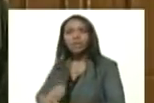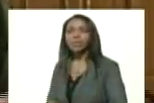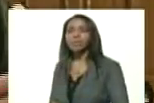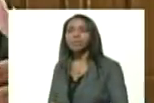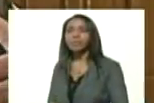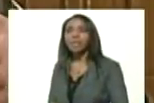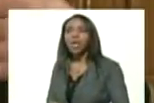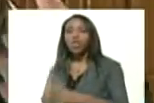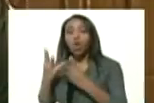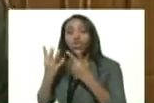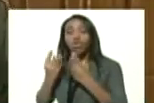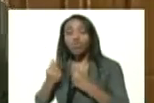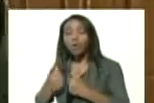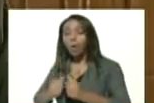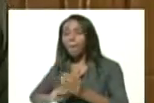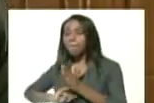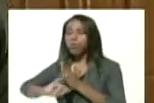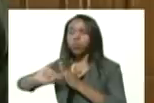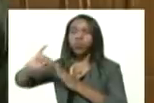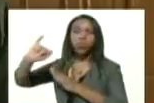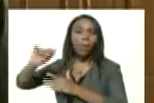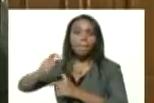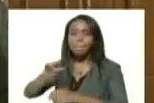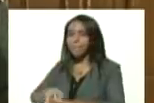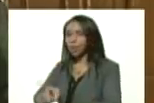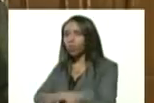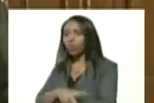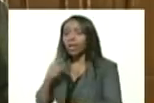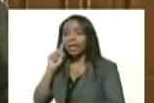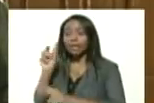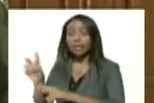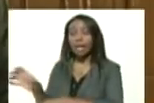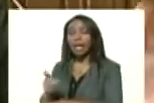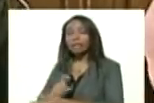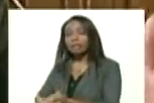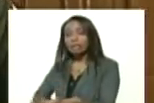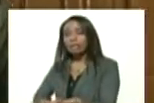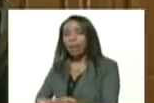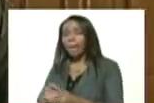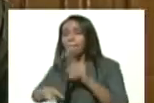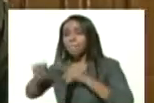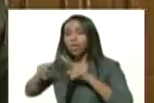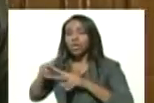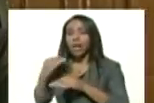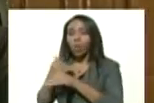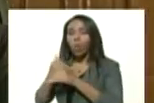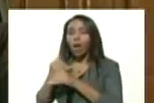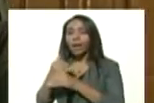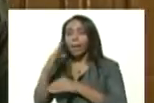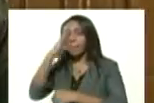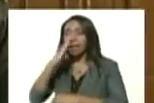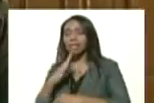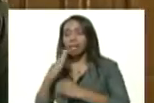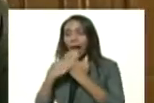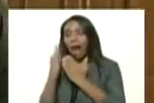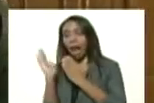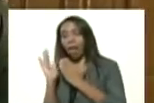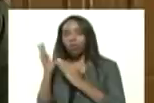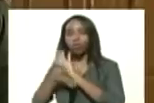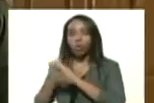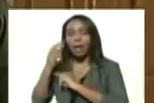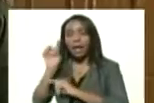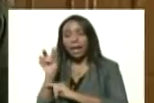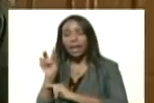los números son mucho mayores donde los números llevan un carácter exponencial no brasil que lo tenemos al lado donde es